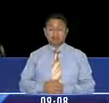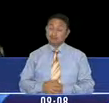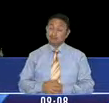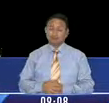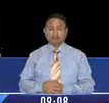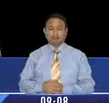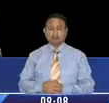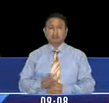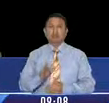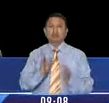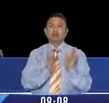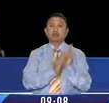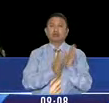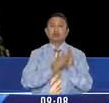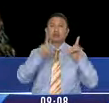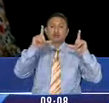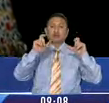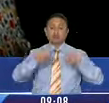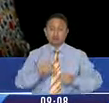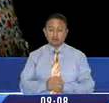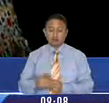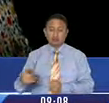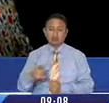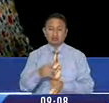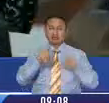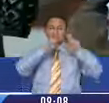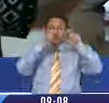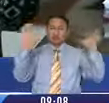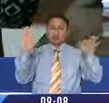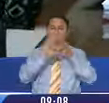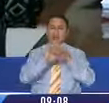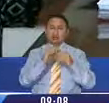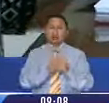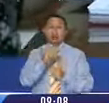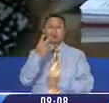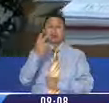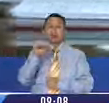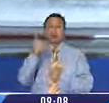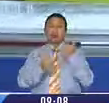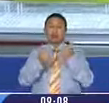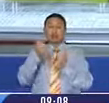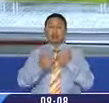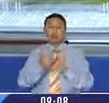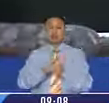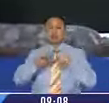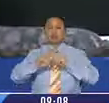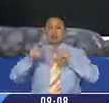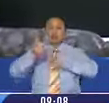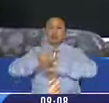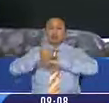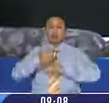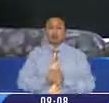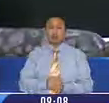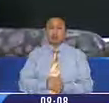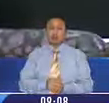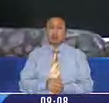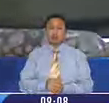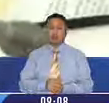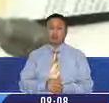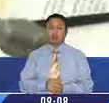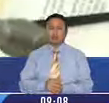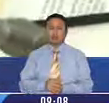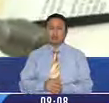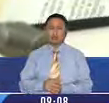los indicios constarían fotografías y supuestos vínculos empresariales de 20 candidatos a distintas dignidades de los cantones Tosagua, Las Naves, San